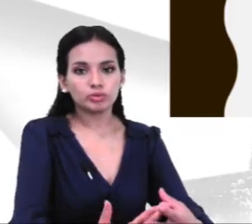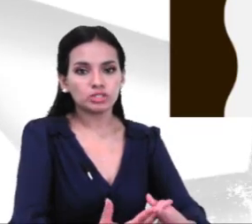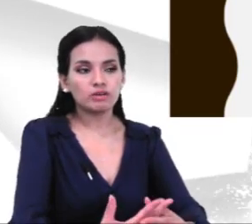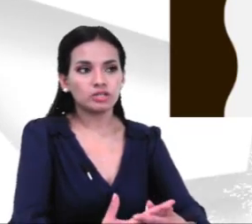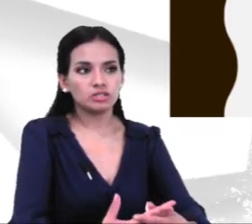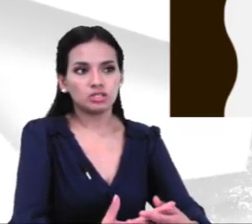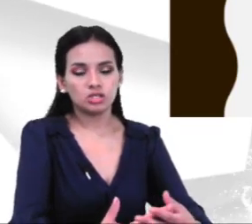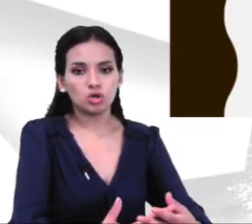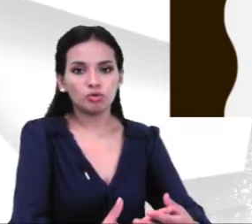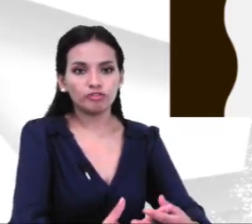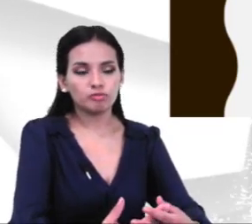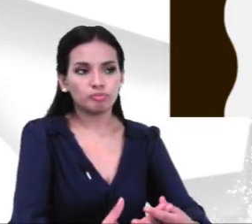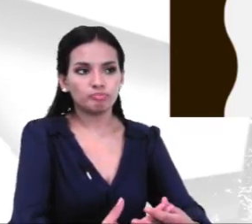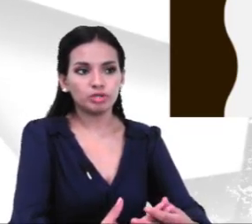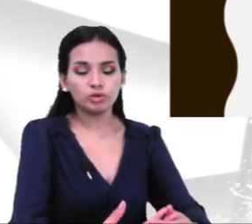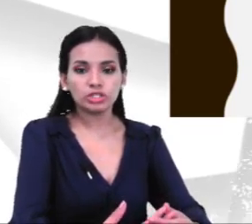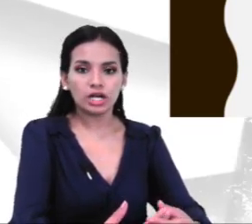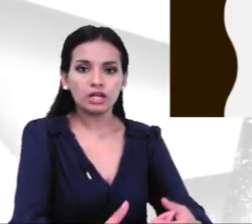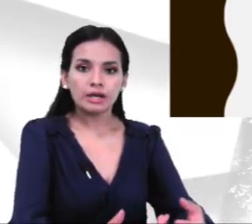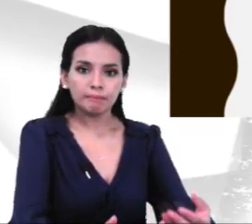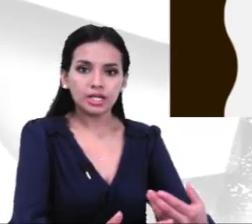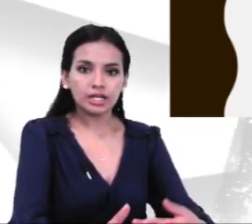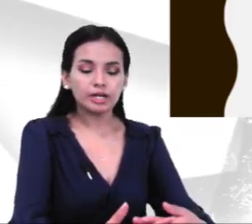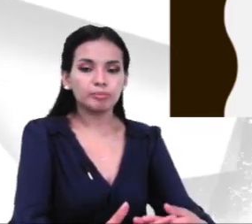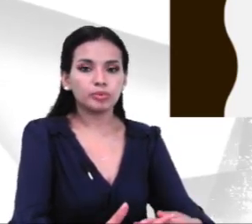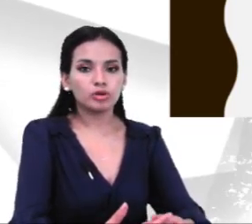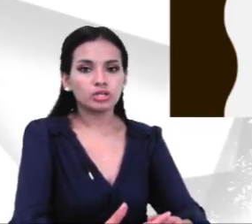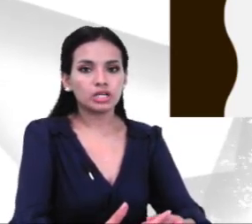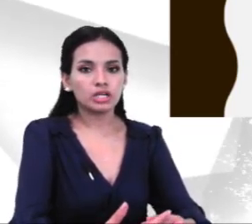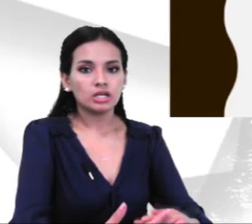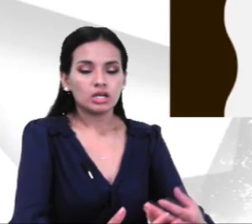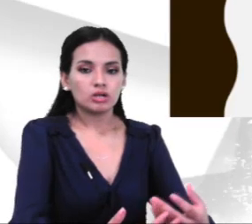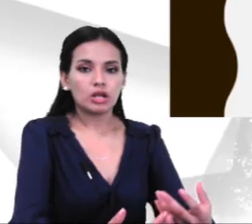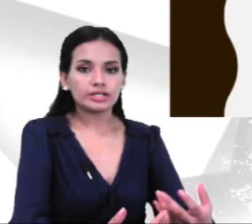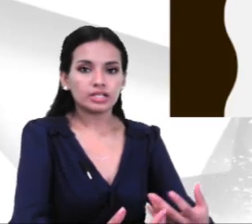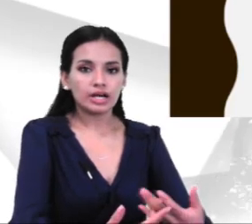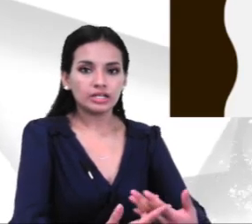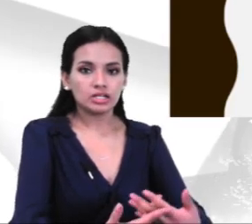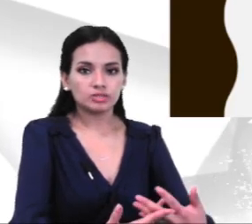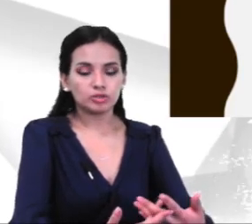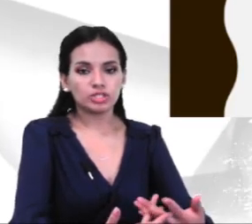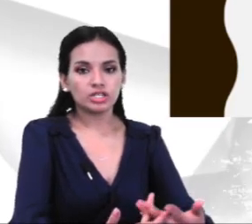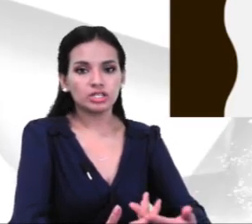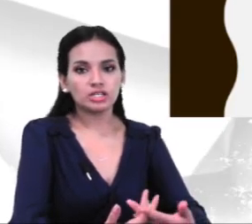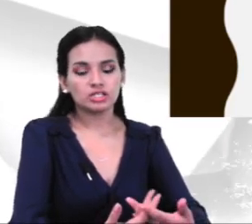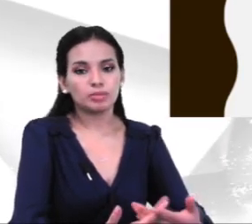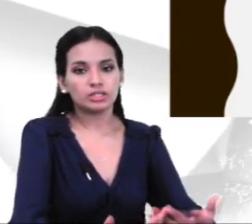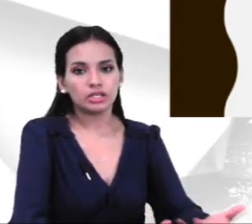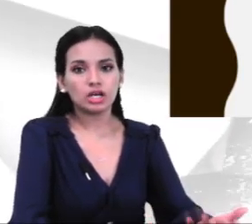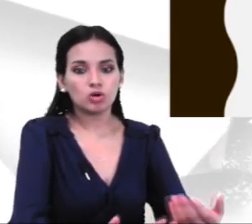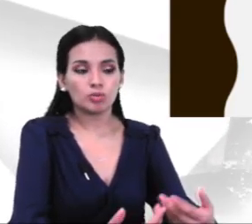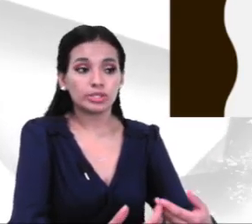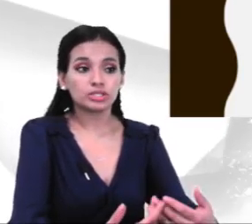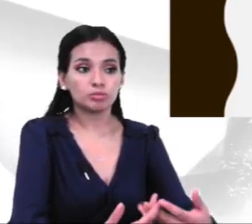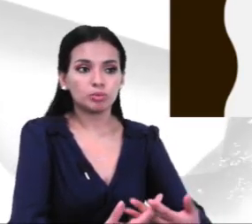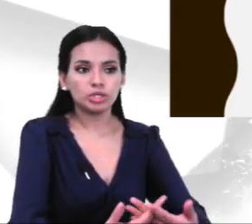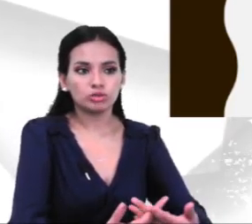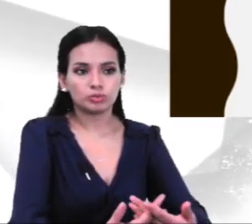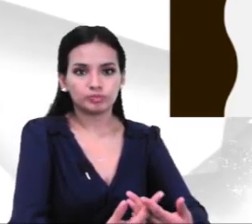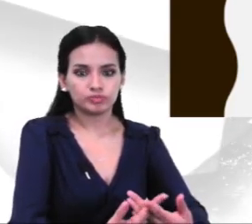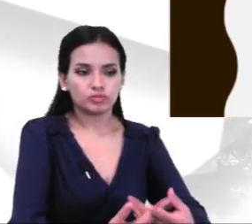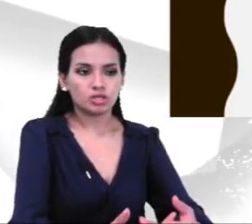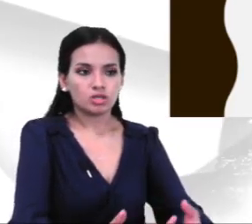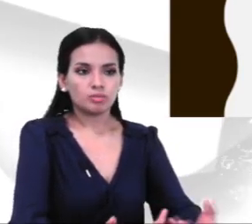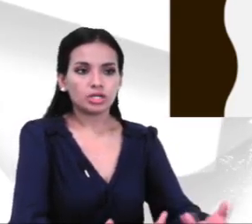son los responsables y tienen como fin primordial velar por que las áreas protegidas se mantengan como hasta el